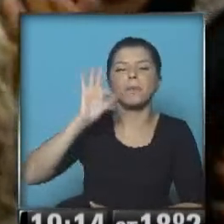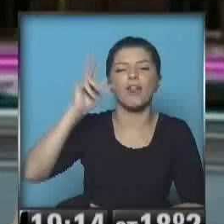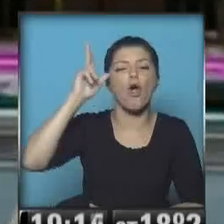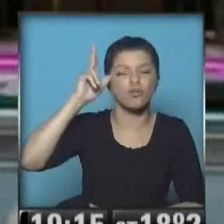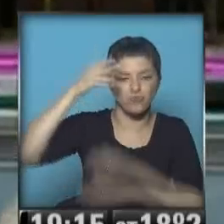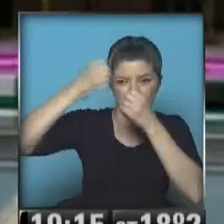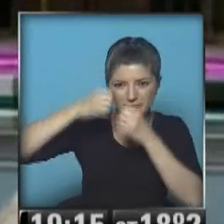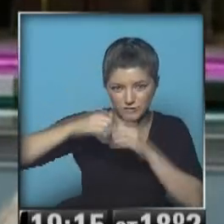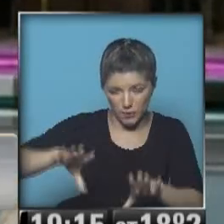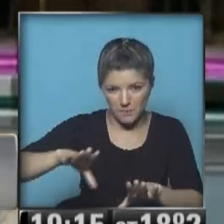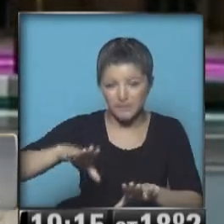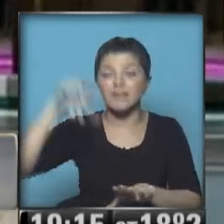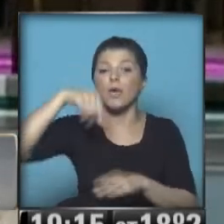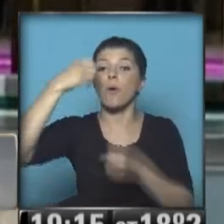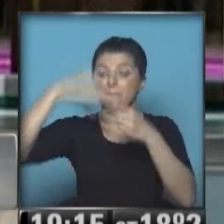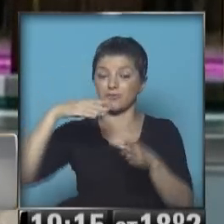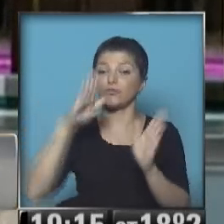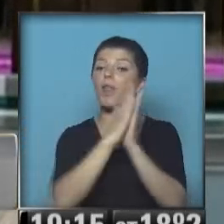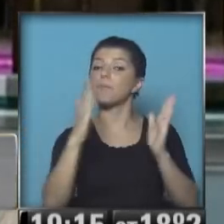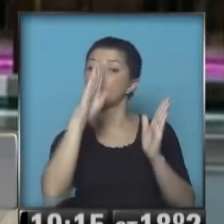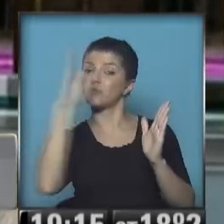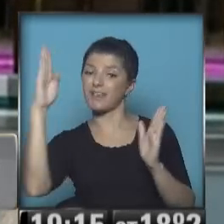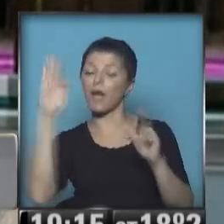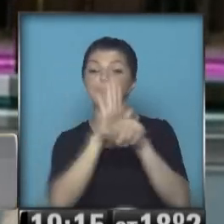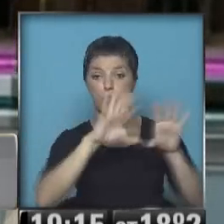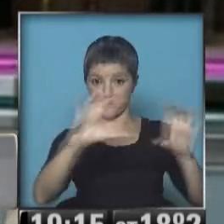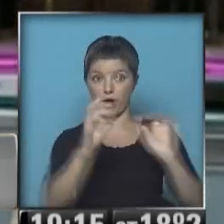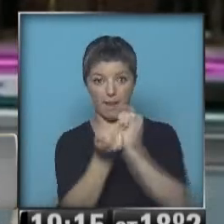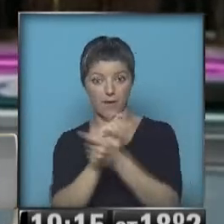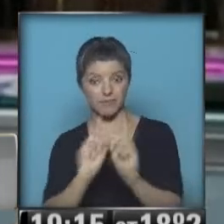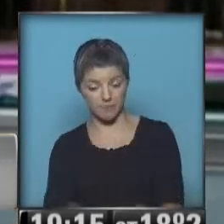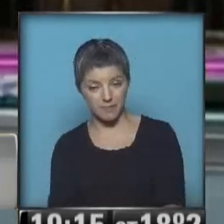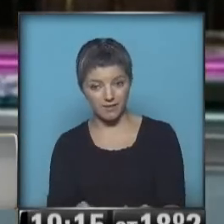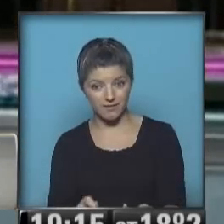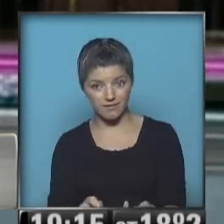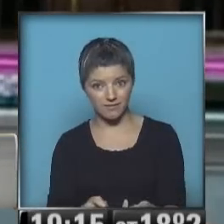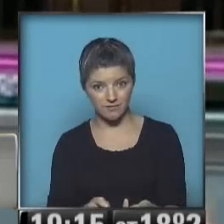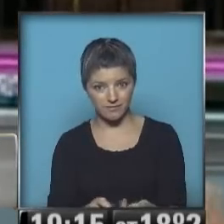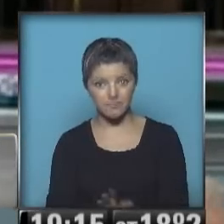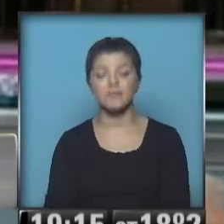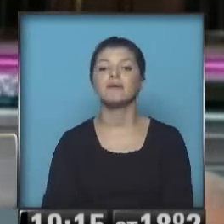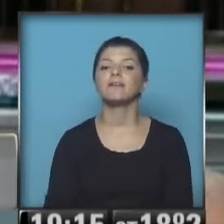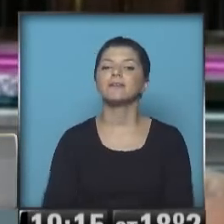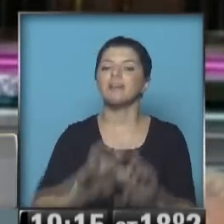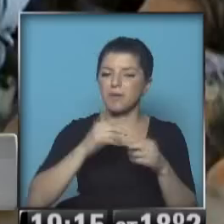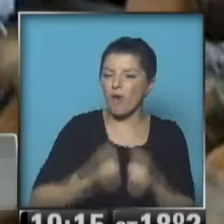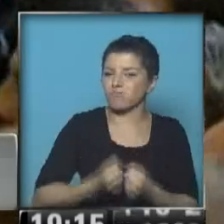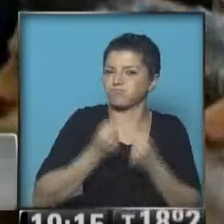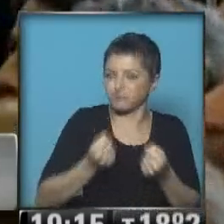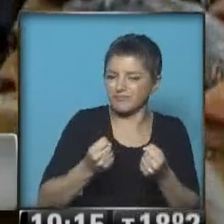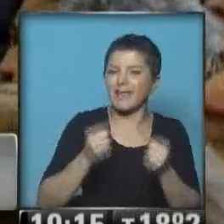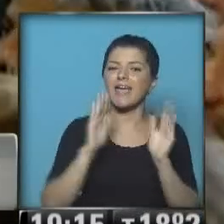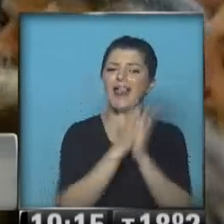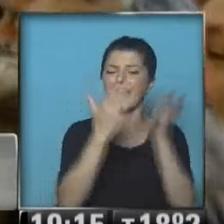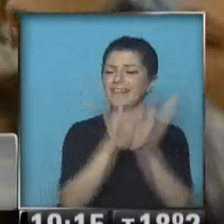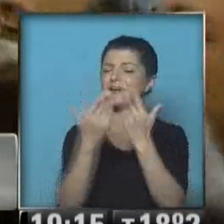sus inicios funcionó como biblioteca ambulante, además de esta energía y de ofrecer libros,